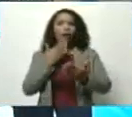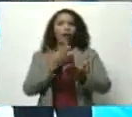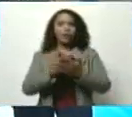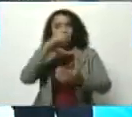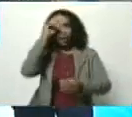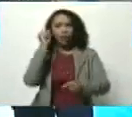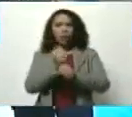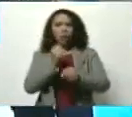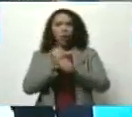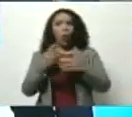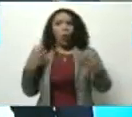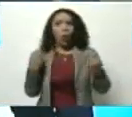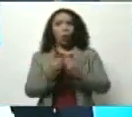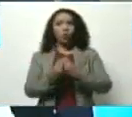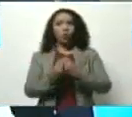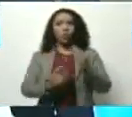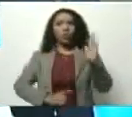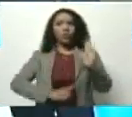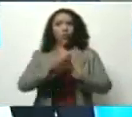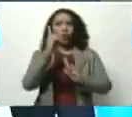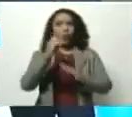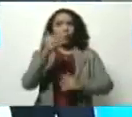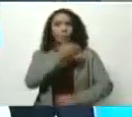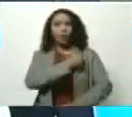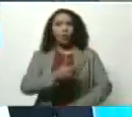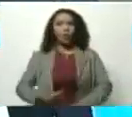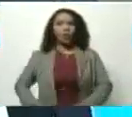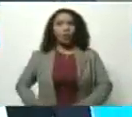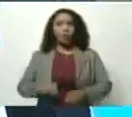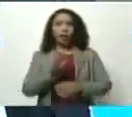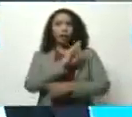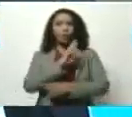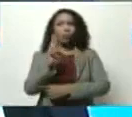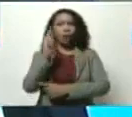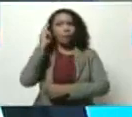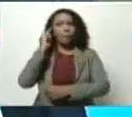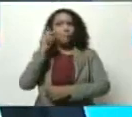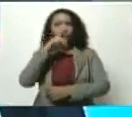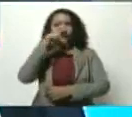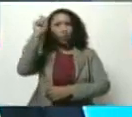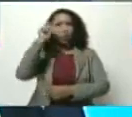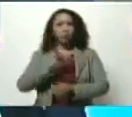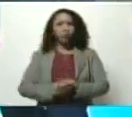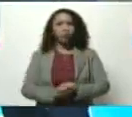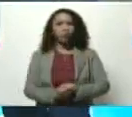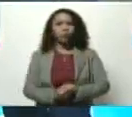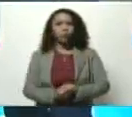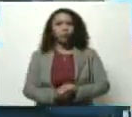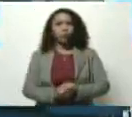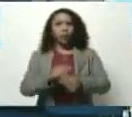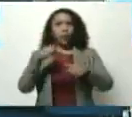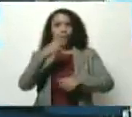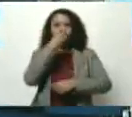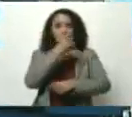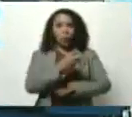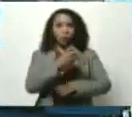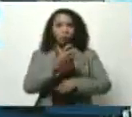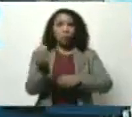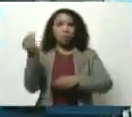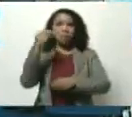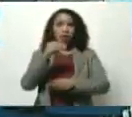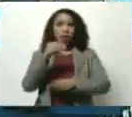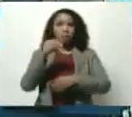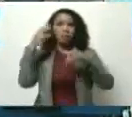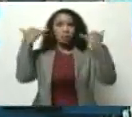trabajo conjunto desarrollado por el presidente de la república nicolás maduro moros esta visita sirve además para